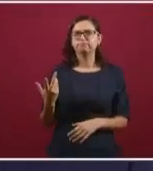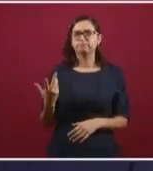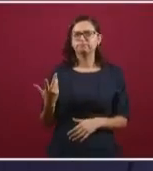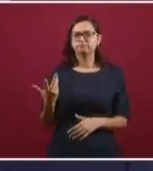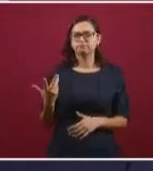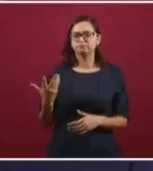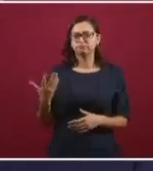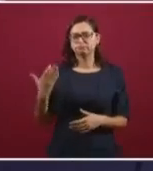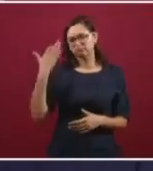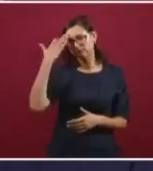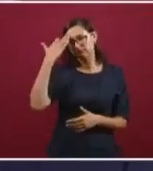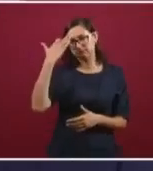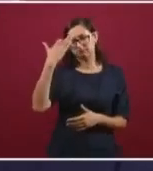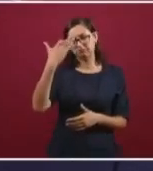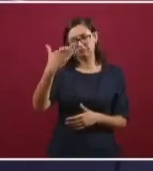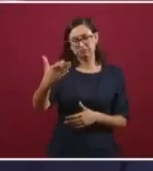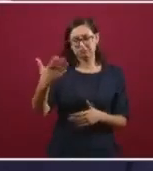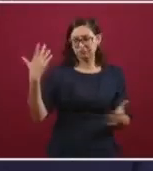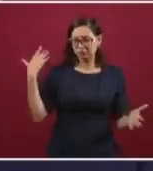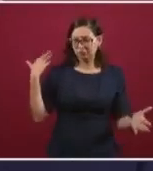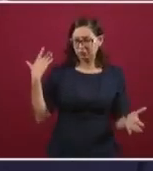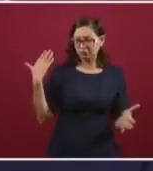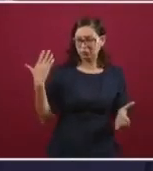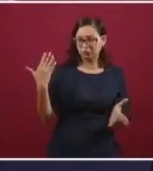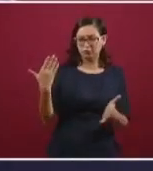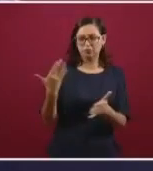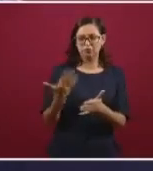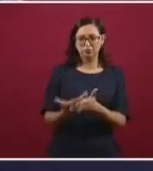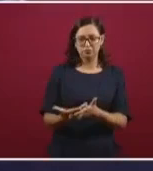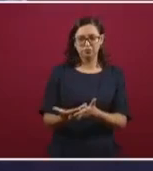el tiempo que llevamos gobernando de